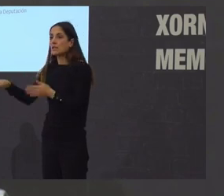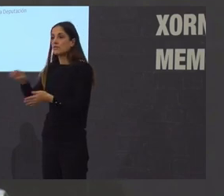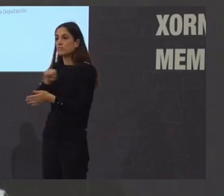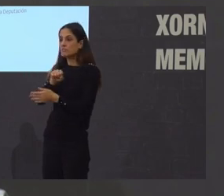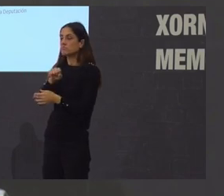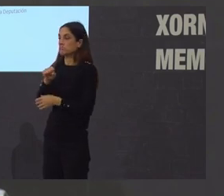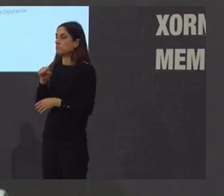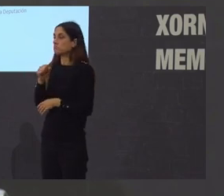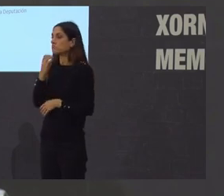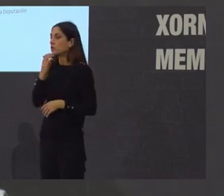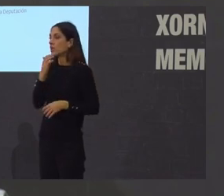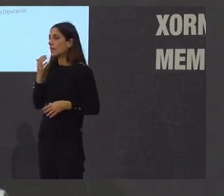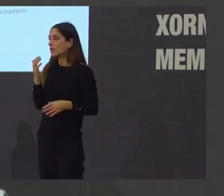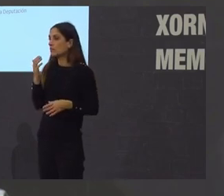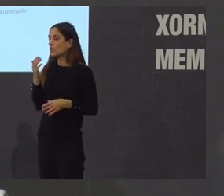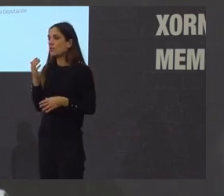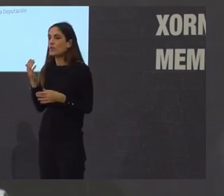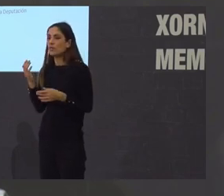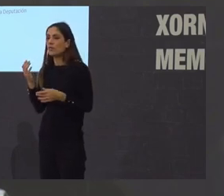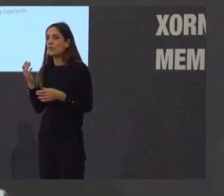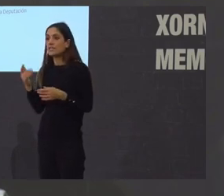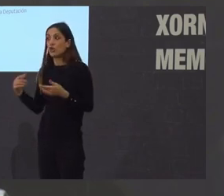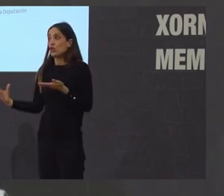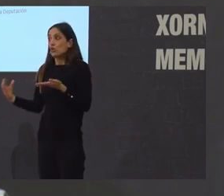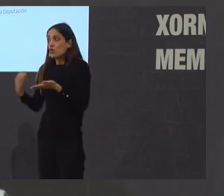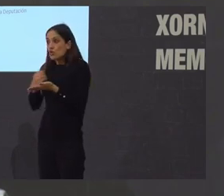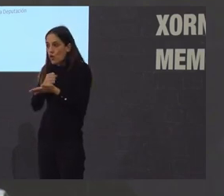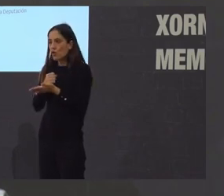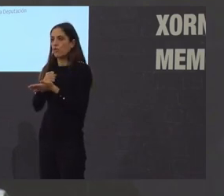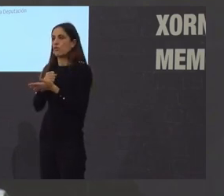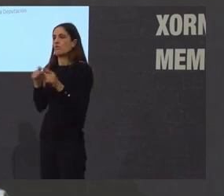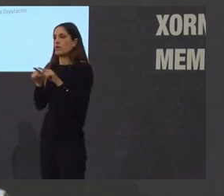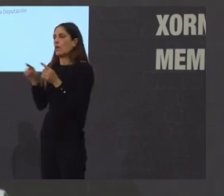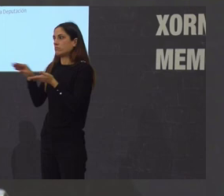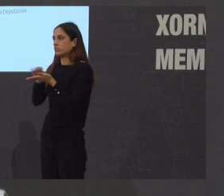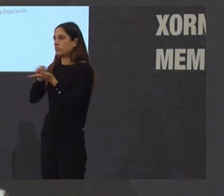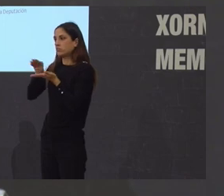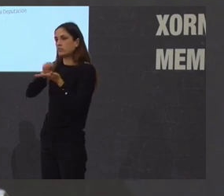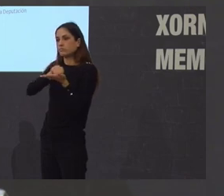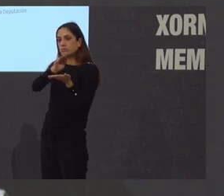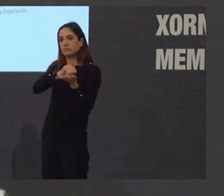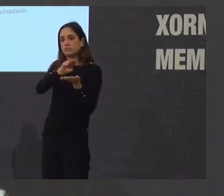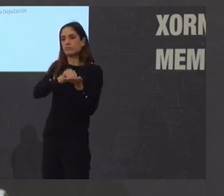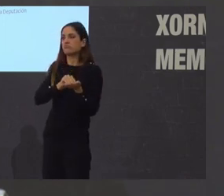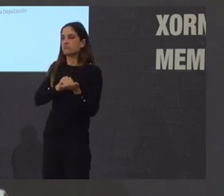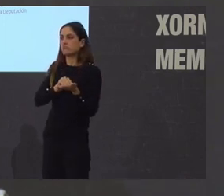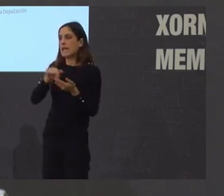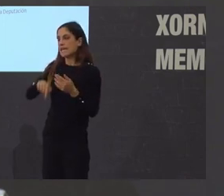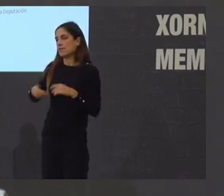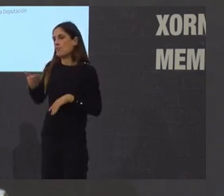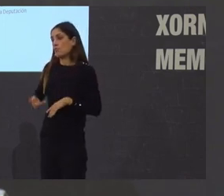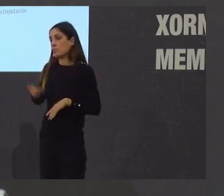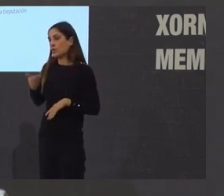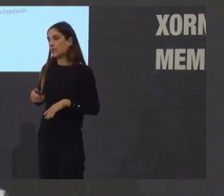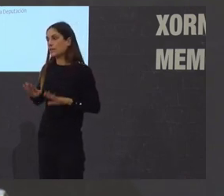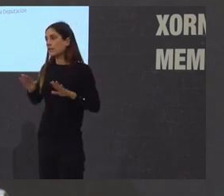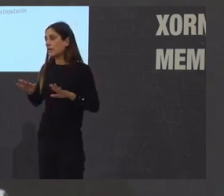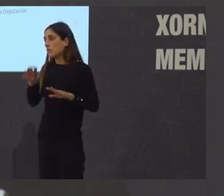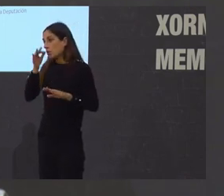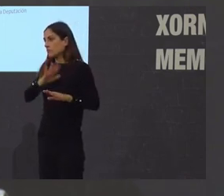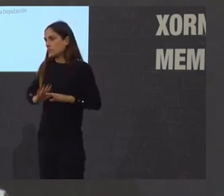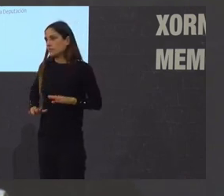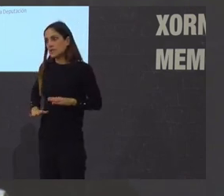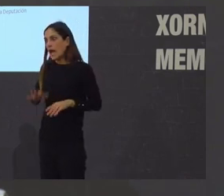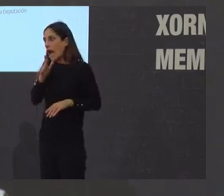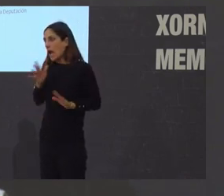establecer un inventario de todo eso sería muy importante. Pero en un principio, no, por ahora no va a haber segunda parte porque